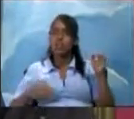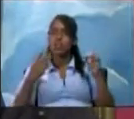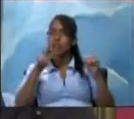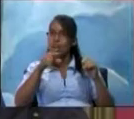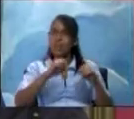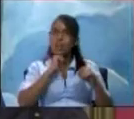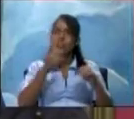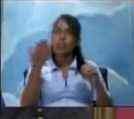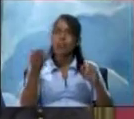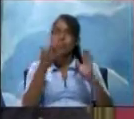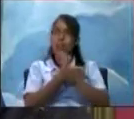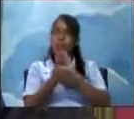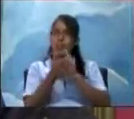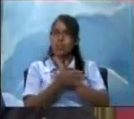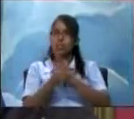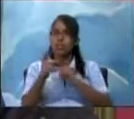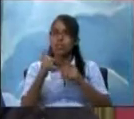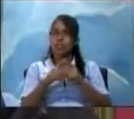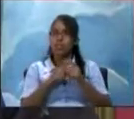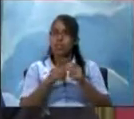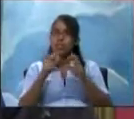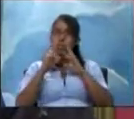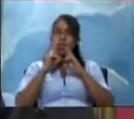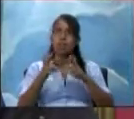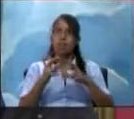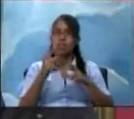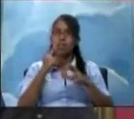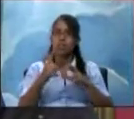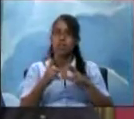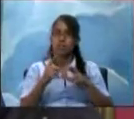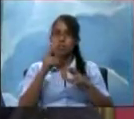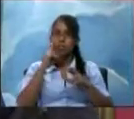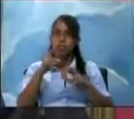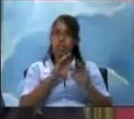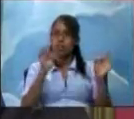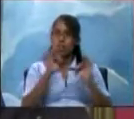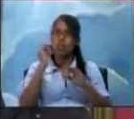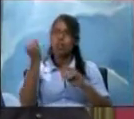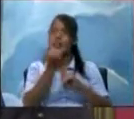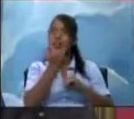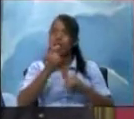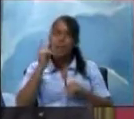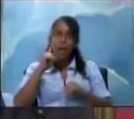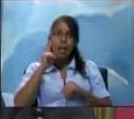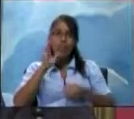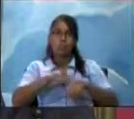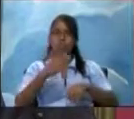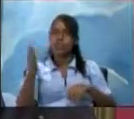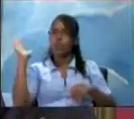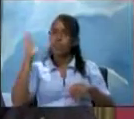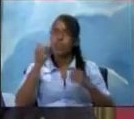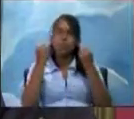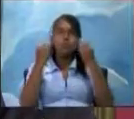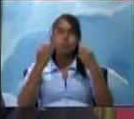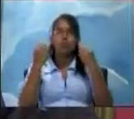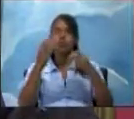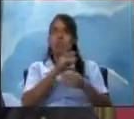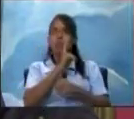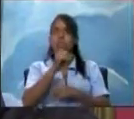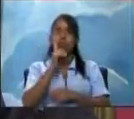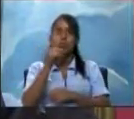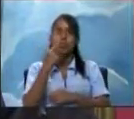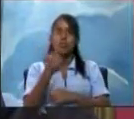es esto? ¿Qué está pasando? Y Él le va a responder, mirad que nadie os engañe. ¿Por qué? Porque vendrán muchos en mi